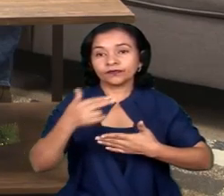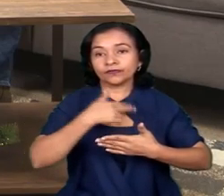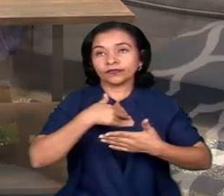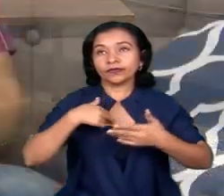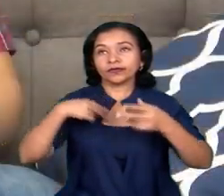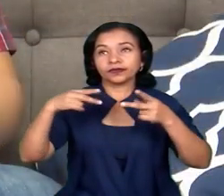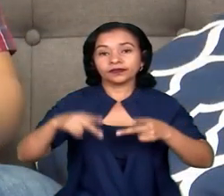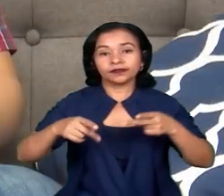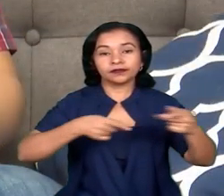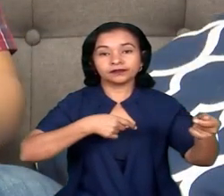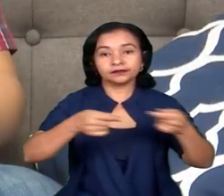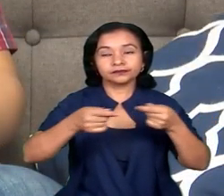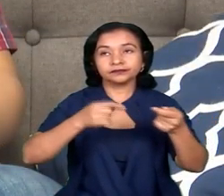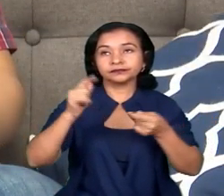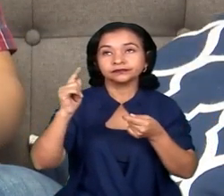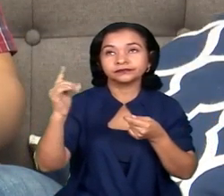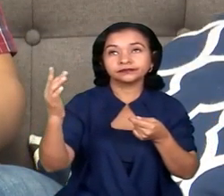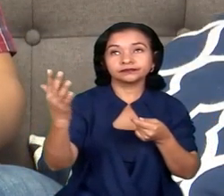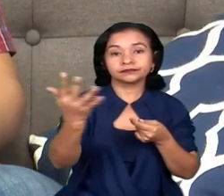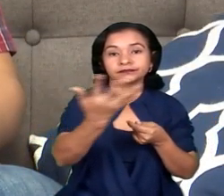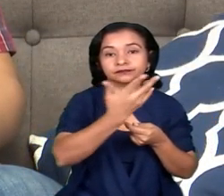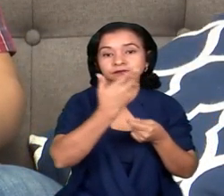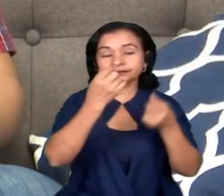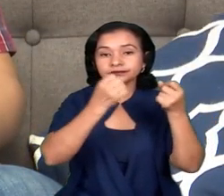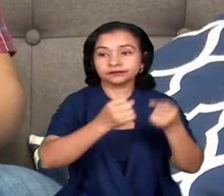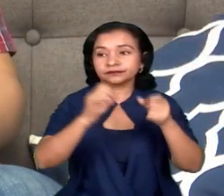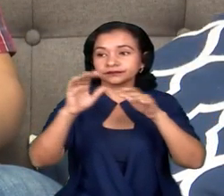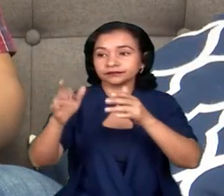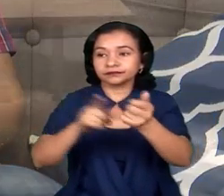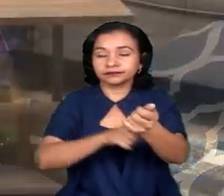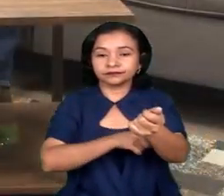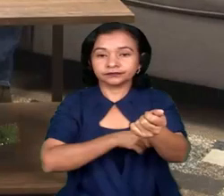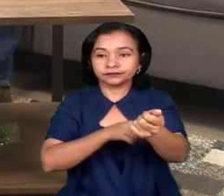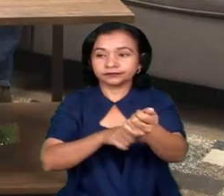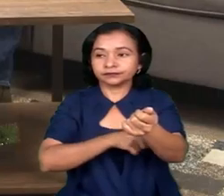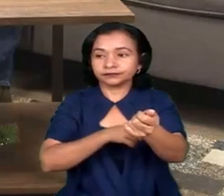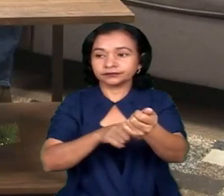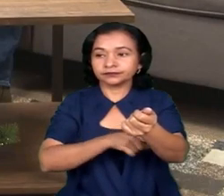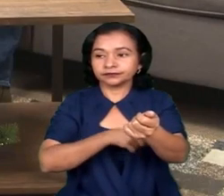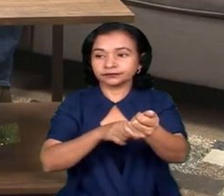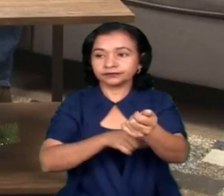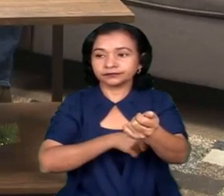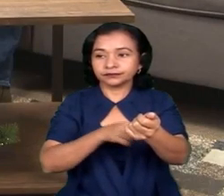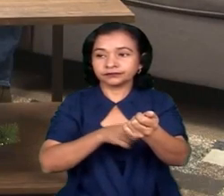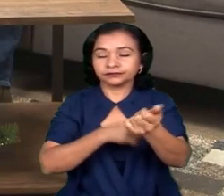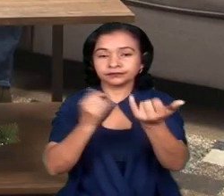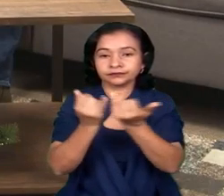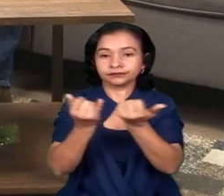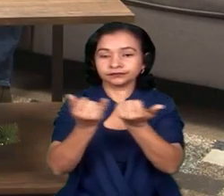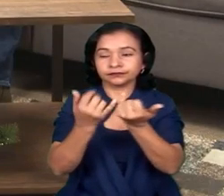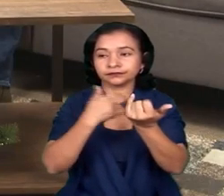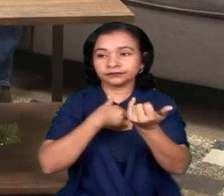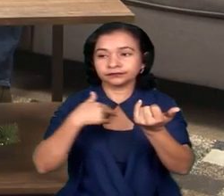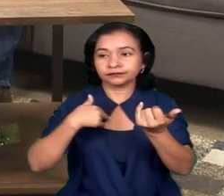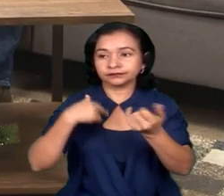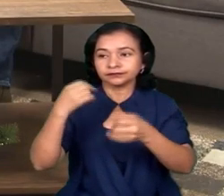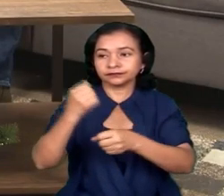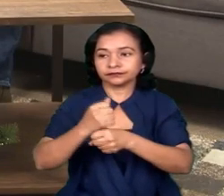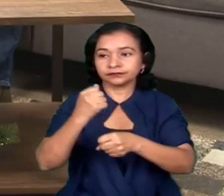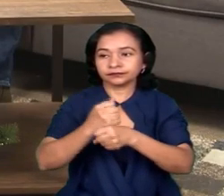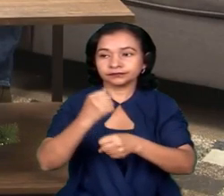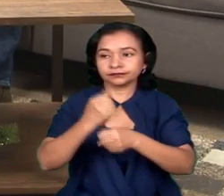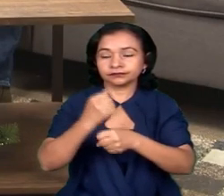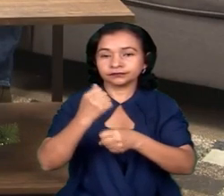emprendedores, vamos a estar todos los compañeros hermanos de las empresas comipymes, y vamos a estar trabajando, digamos,